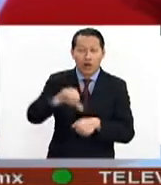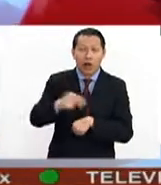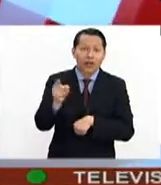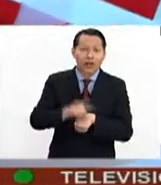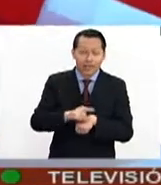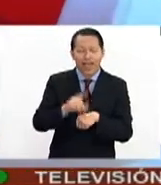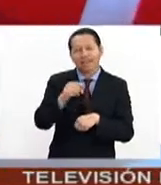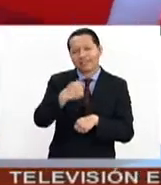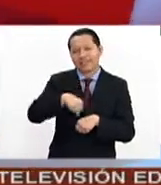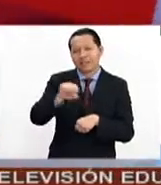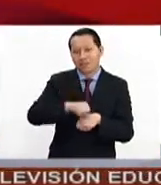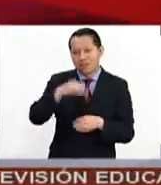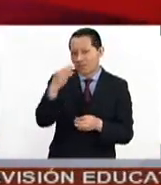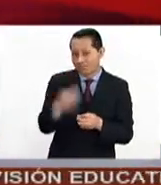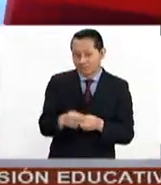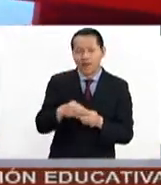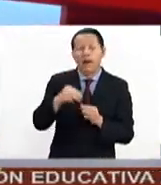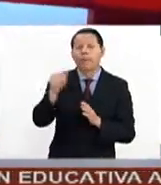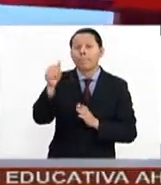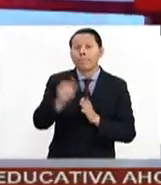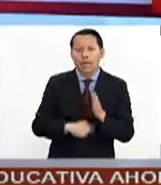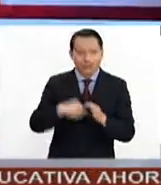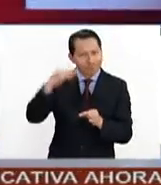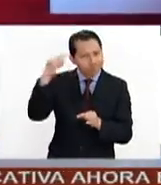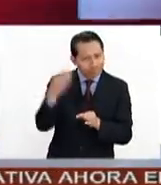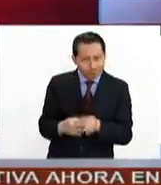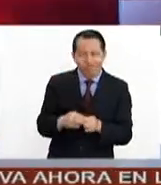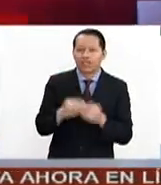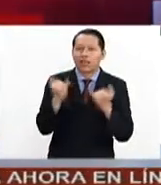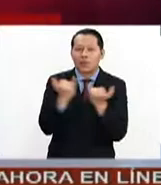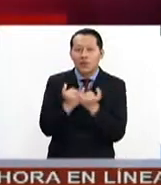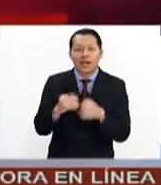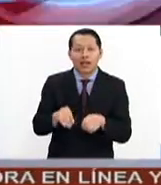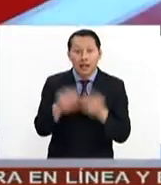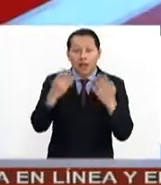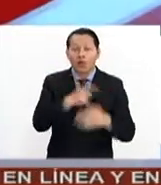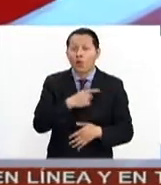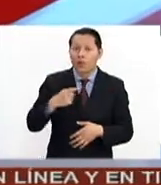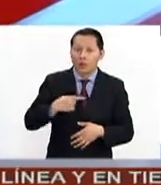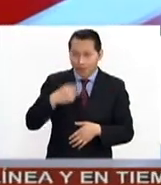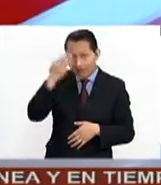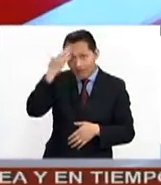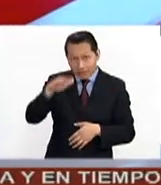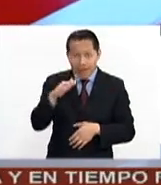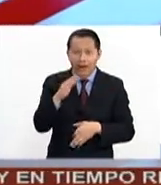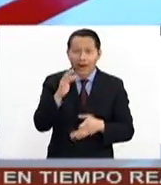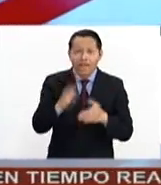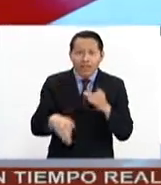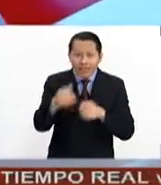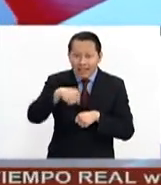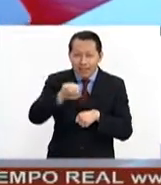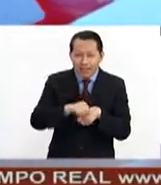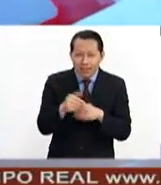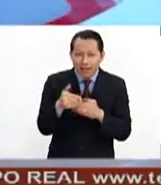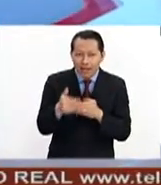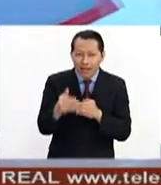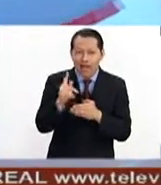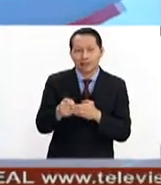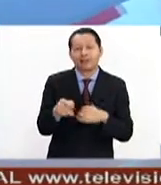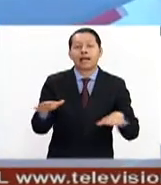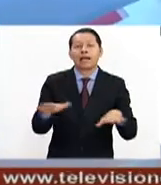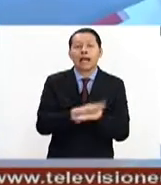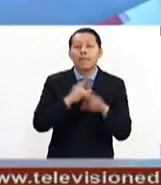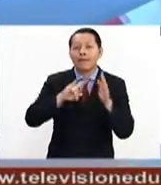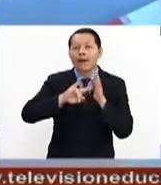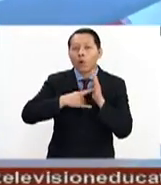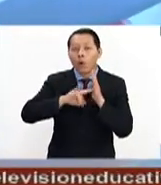cerramos semana, hoy cerramos mes. Y por supuesto, también hay que tener en cuenta que este fin de semana cambiamos al horario